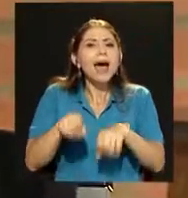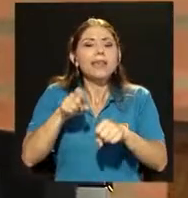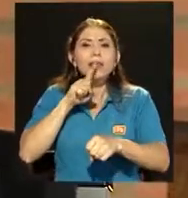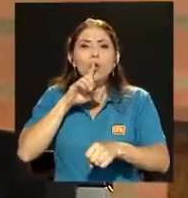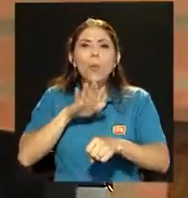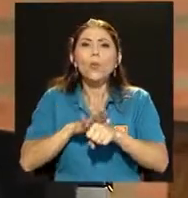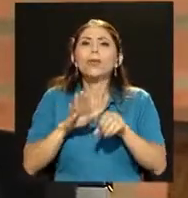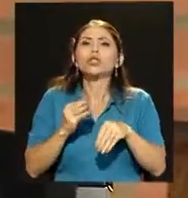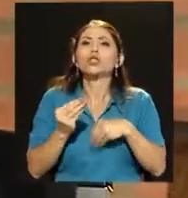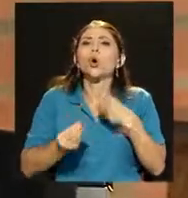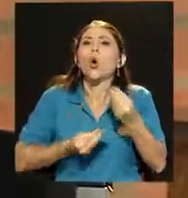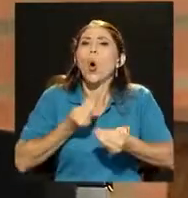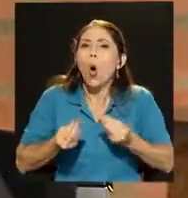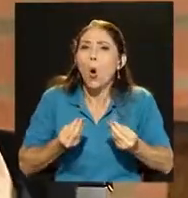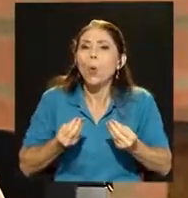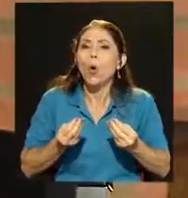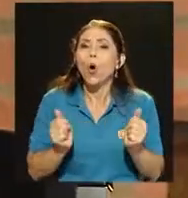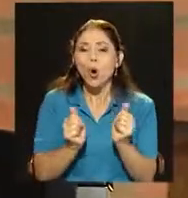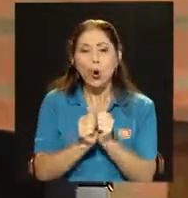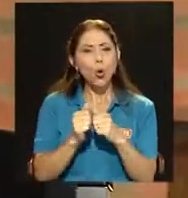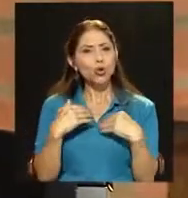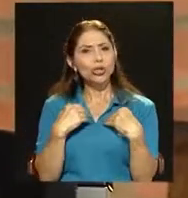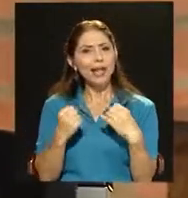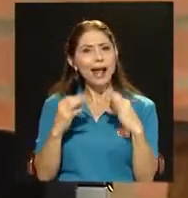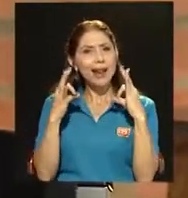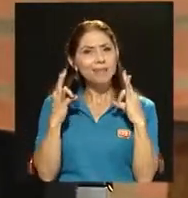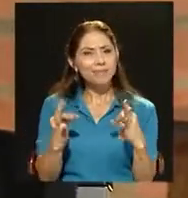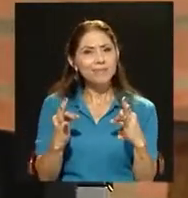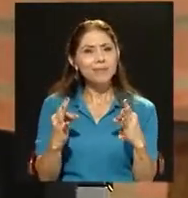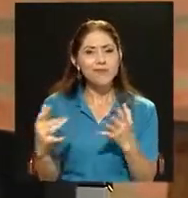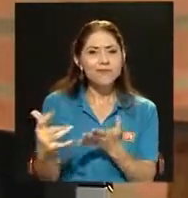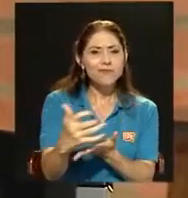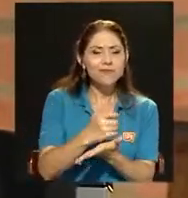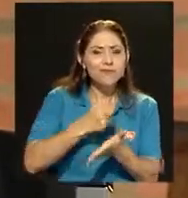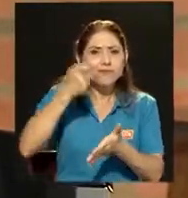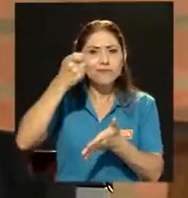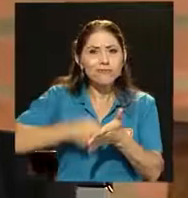sana hacienda pública, cuáles son esas reglas que nos puedan hacer